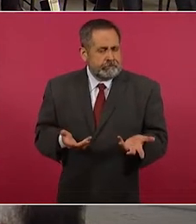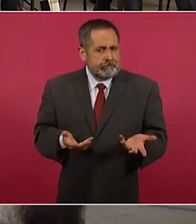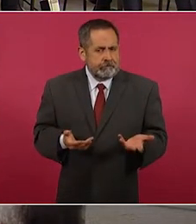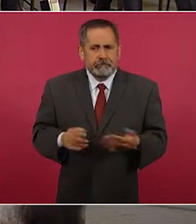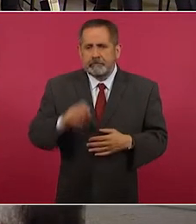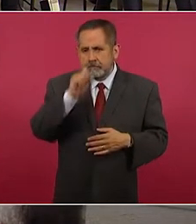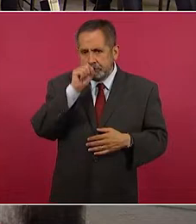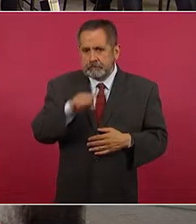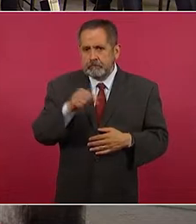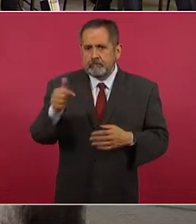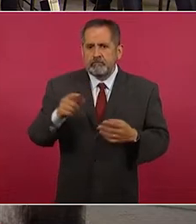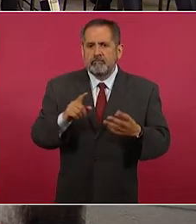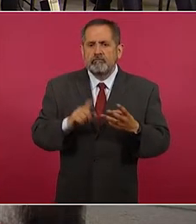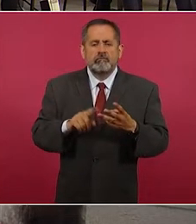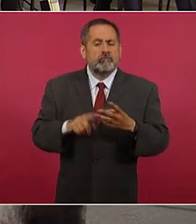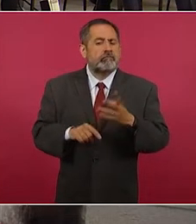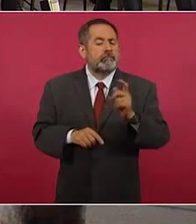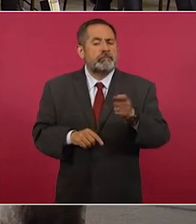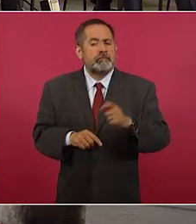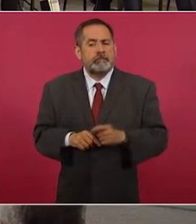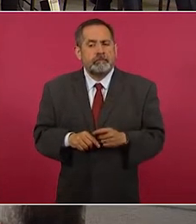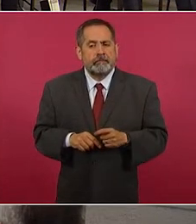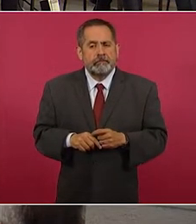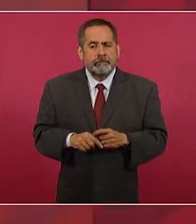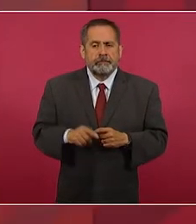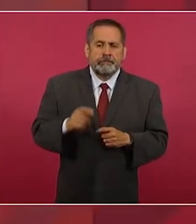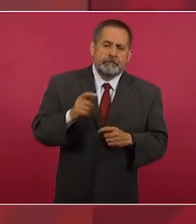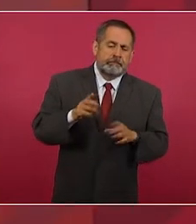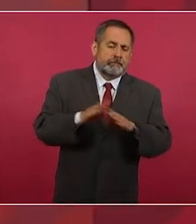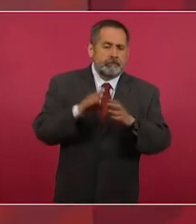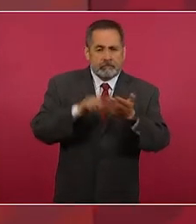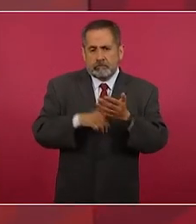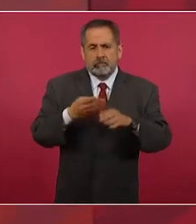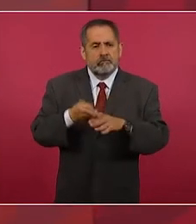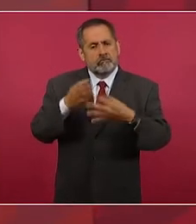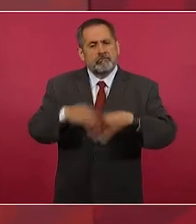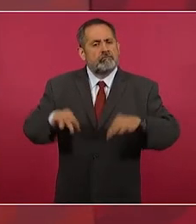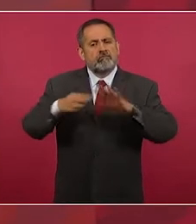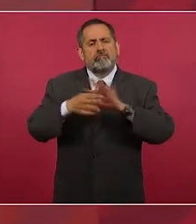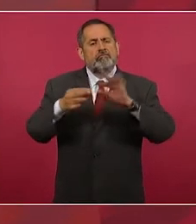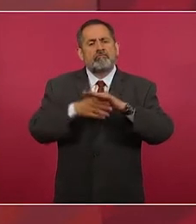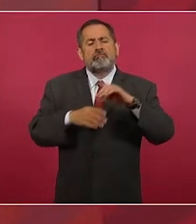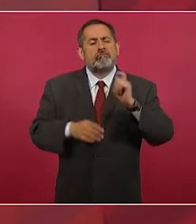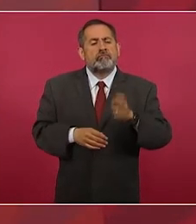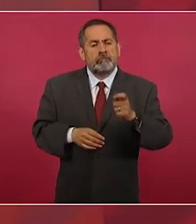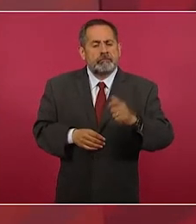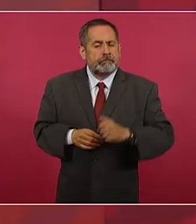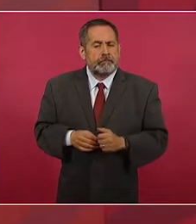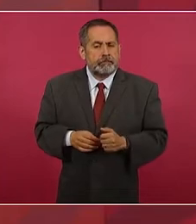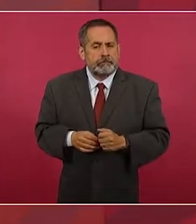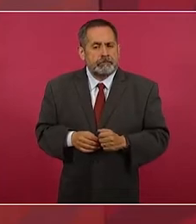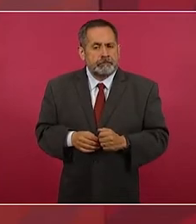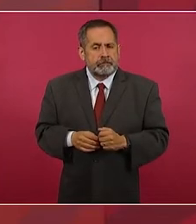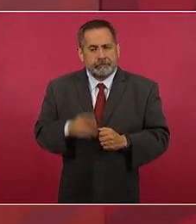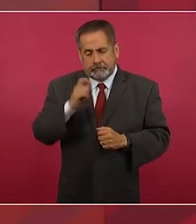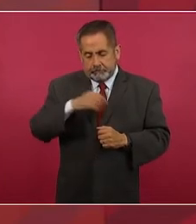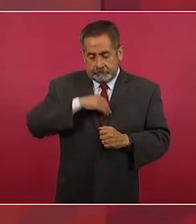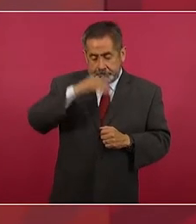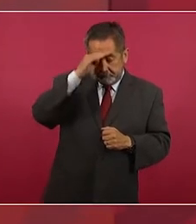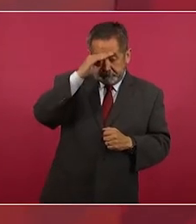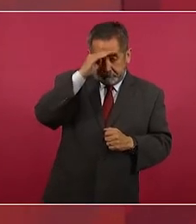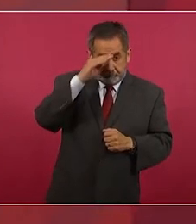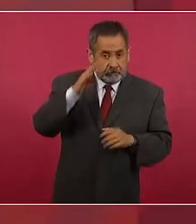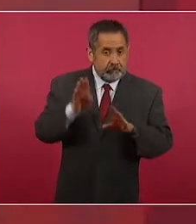es más general, pero también muy importante, el que se fortalezca